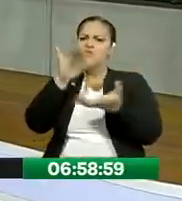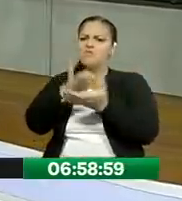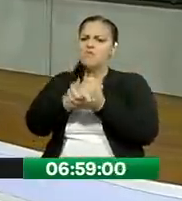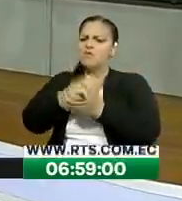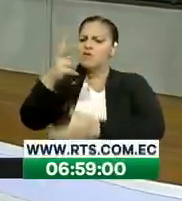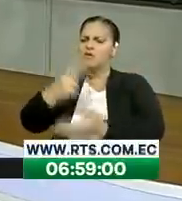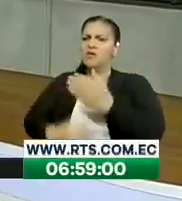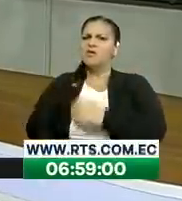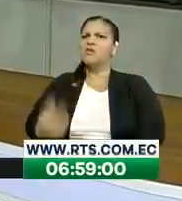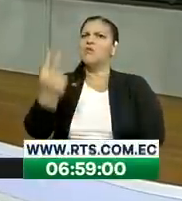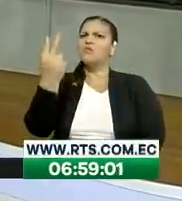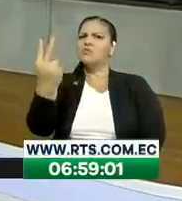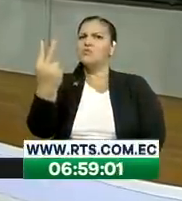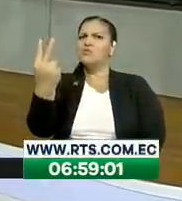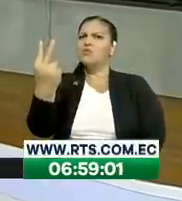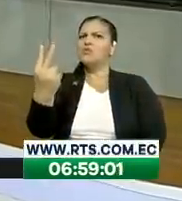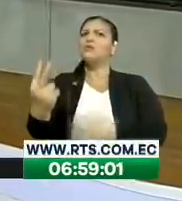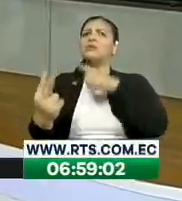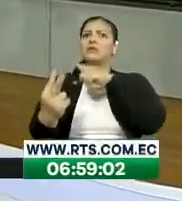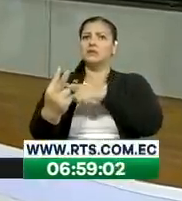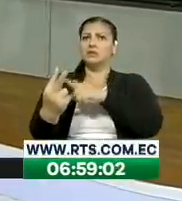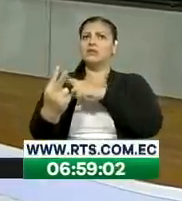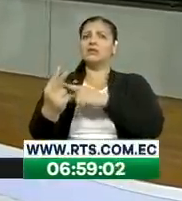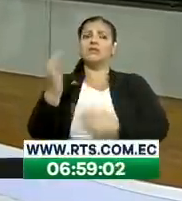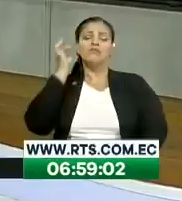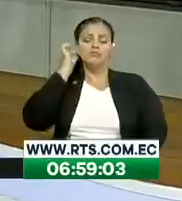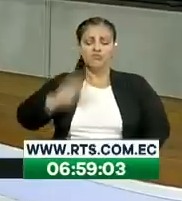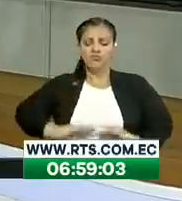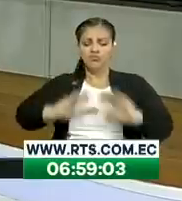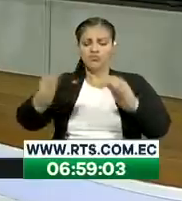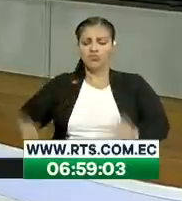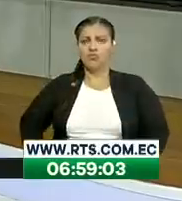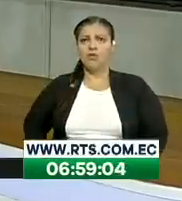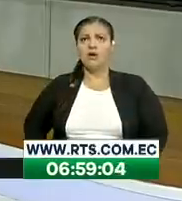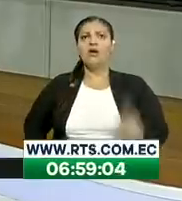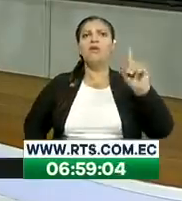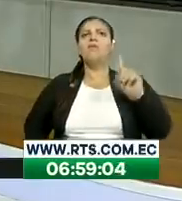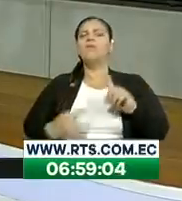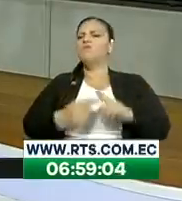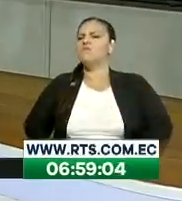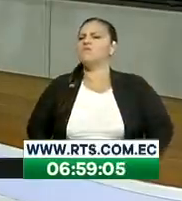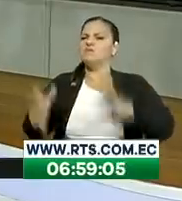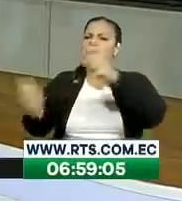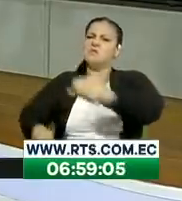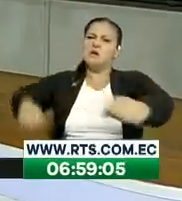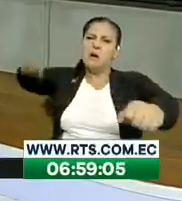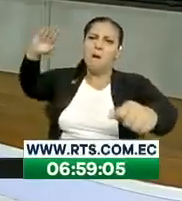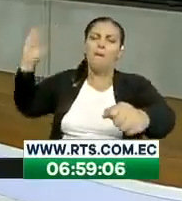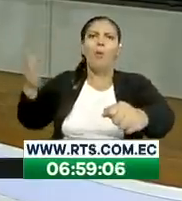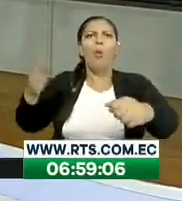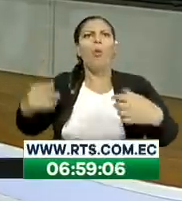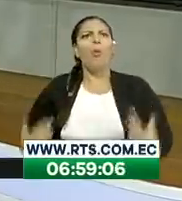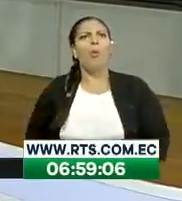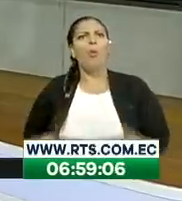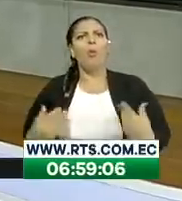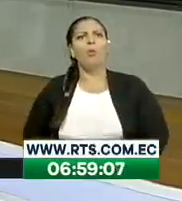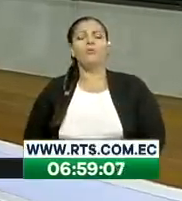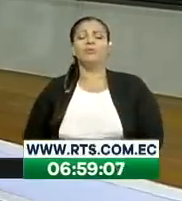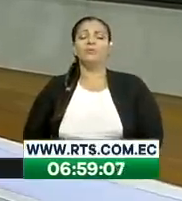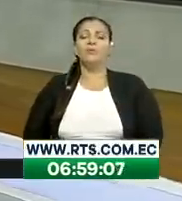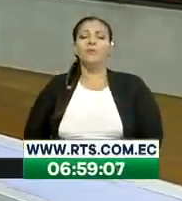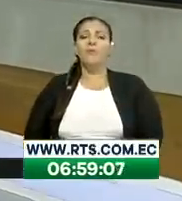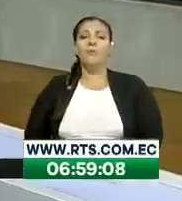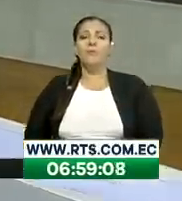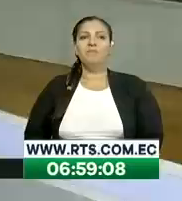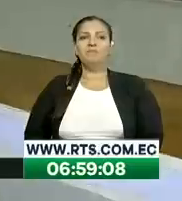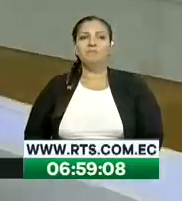y a su hija, increíble, y aparte está embarazada. La alerta de los vecinos evitó una desgracia mayor, esto afortunadamente. Ahora